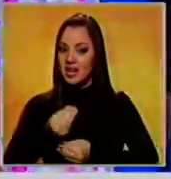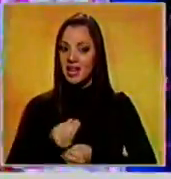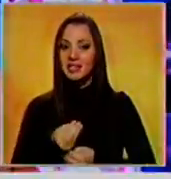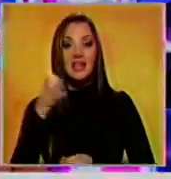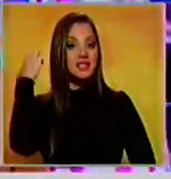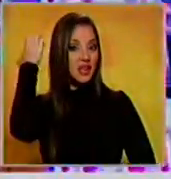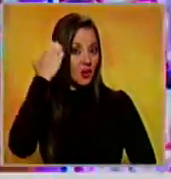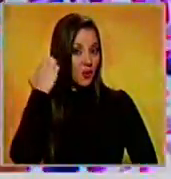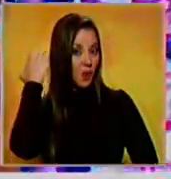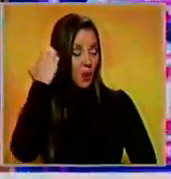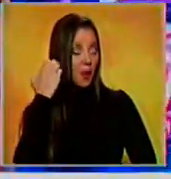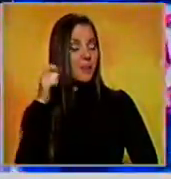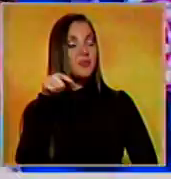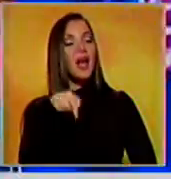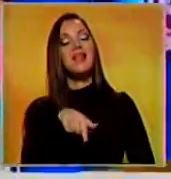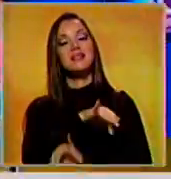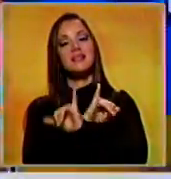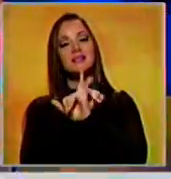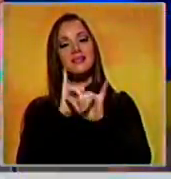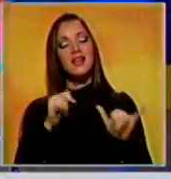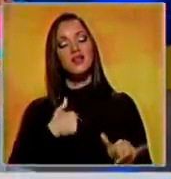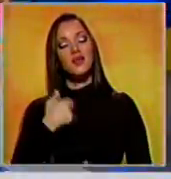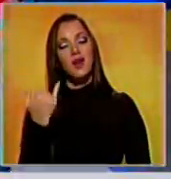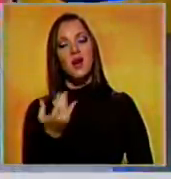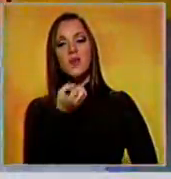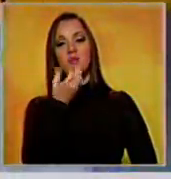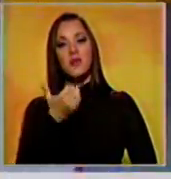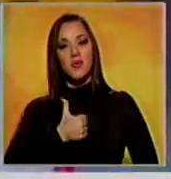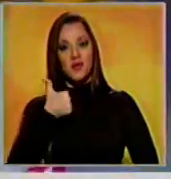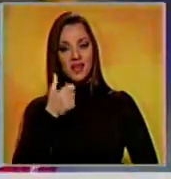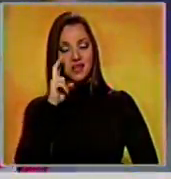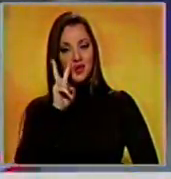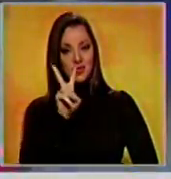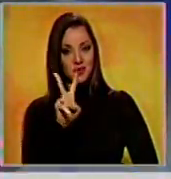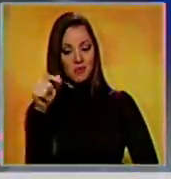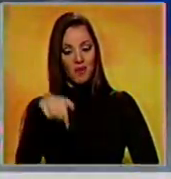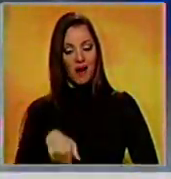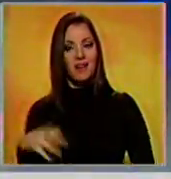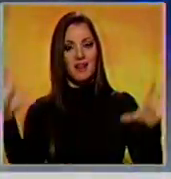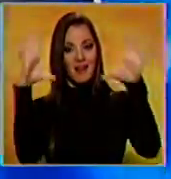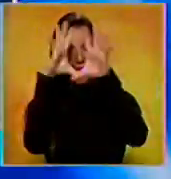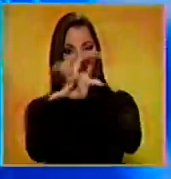Europa. Así llegamos una vez más al final. Yo soy Federica Guzmán. Que tengan buen provecho y los espero esta noche aquí en Estrenos y Estrellas.